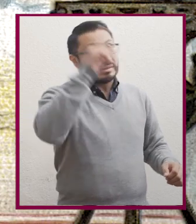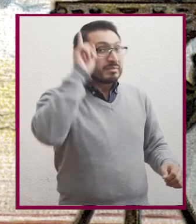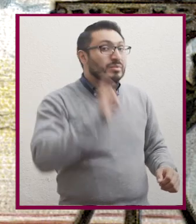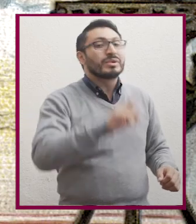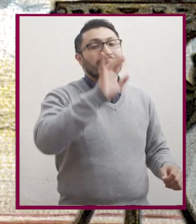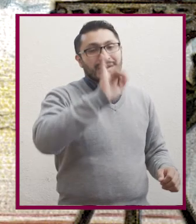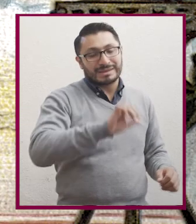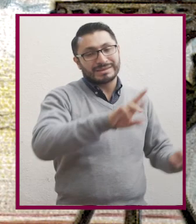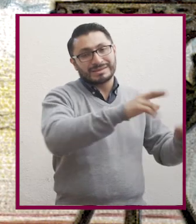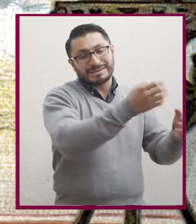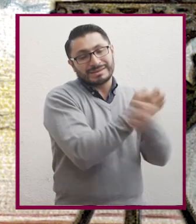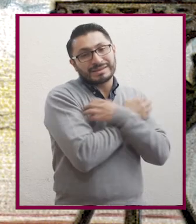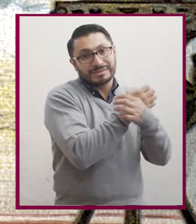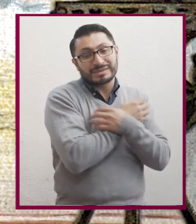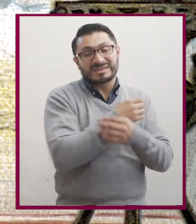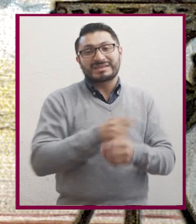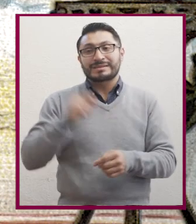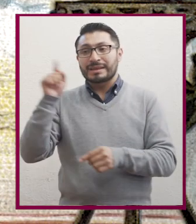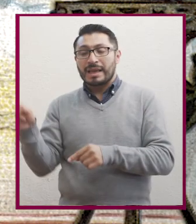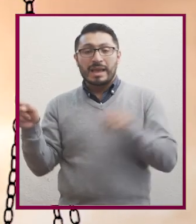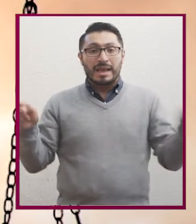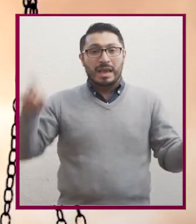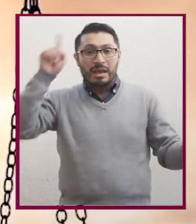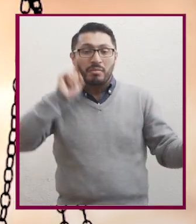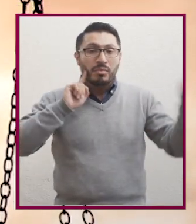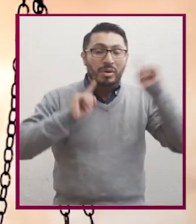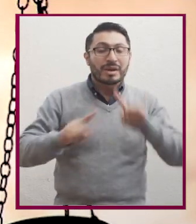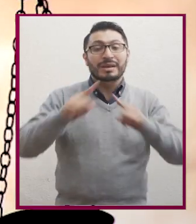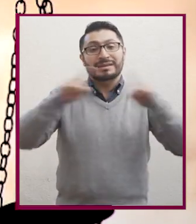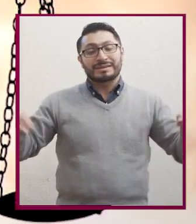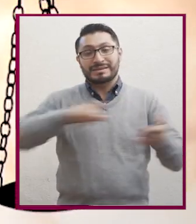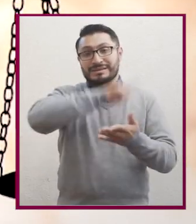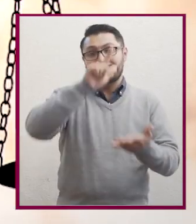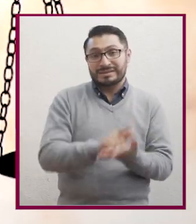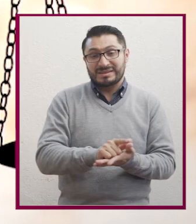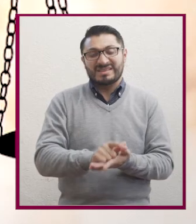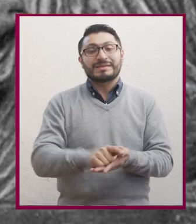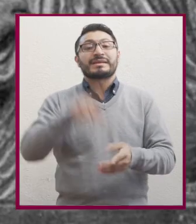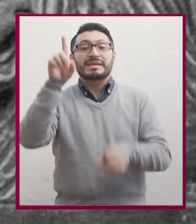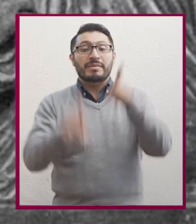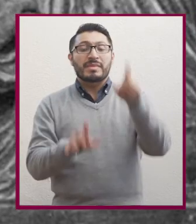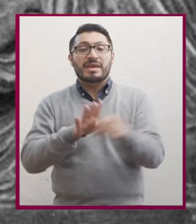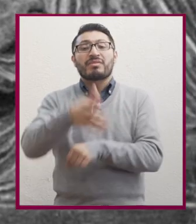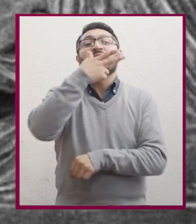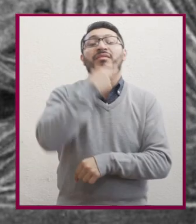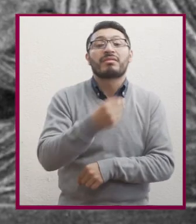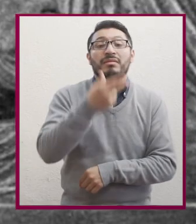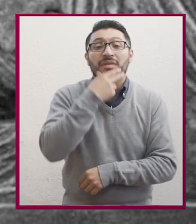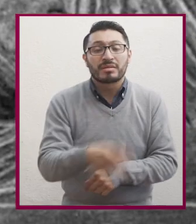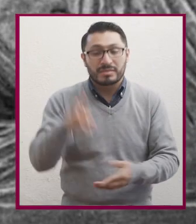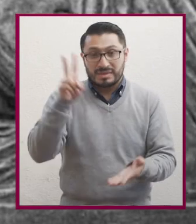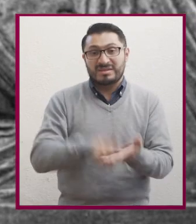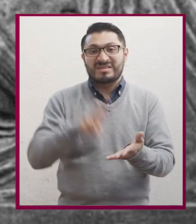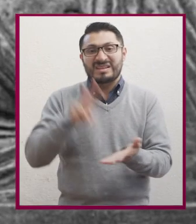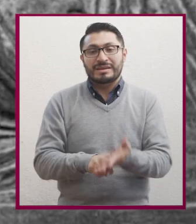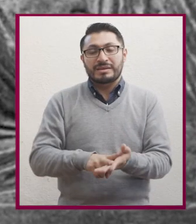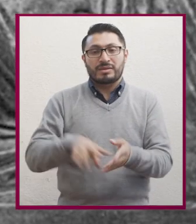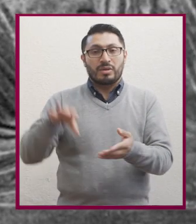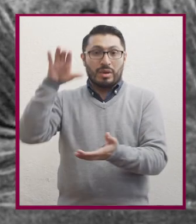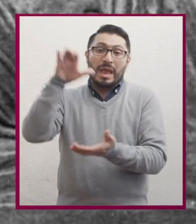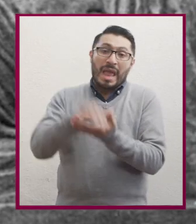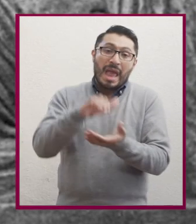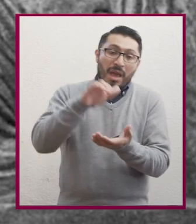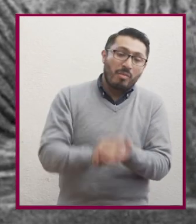mujeres tampoco eran iguales a los hombres ante la ley. Definidas por los hombres en sus vidas, eran valoradas principalmente como